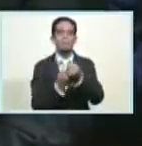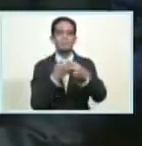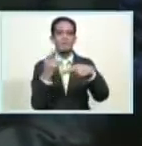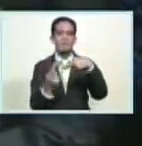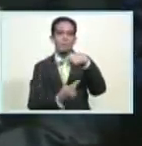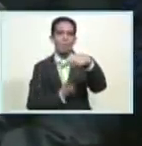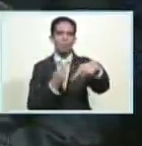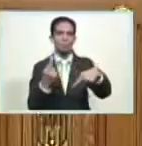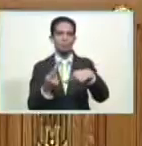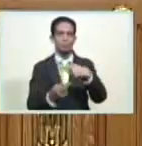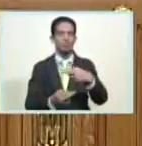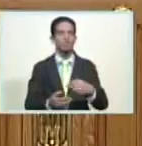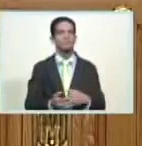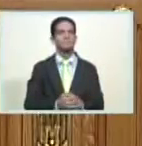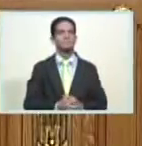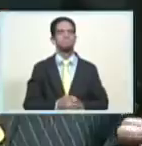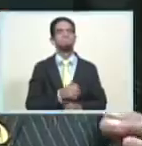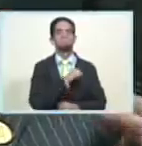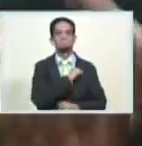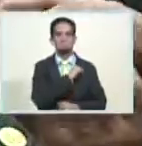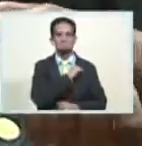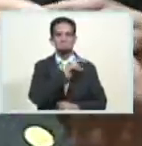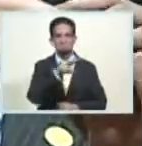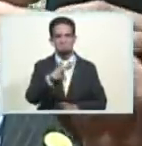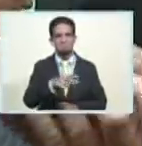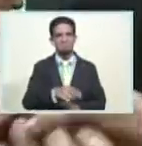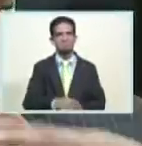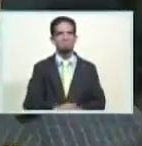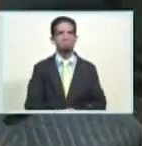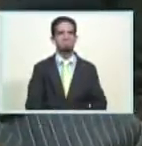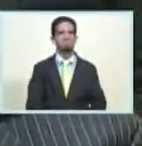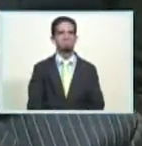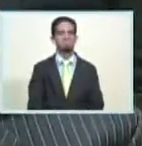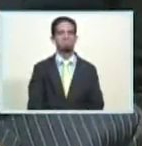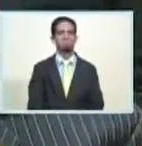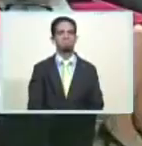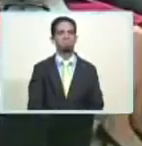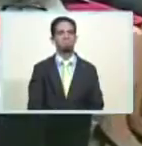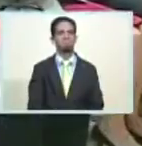compañeros, comandantes, maestros.